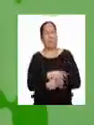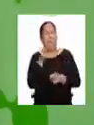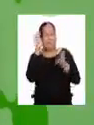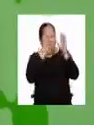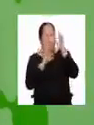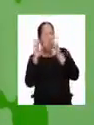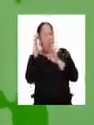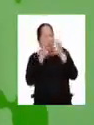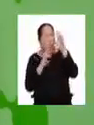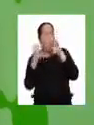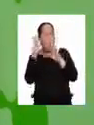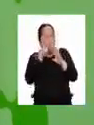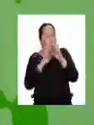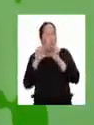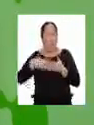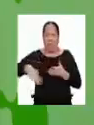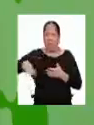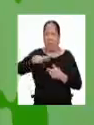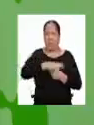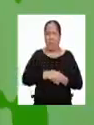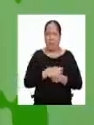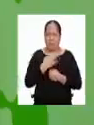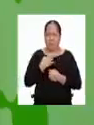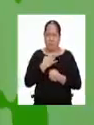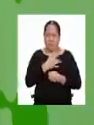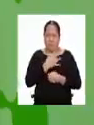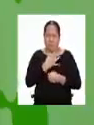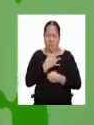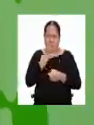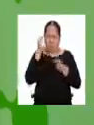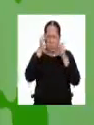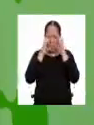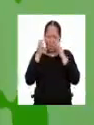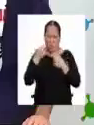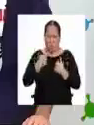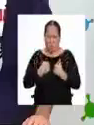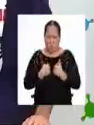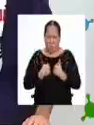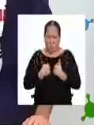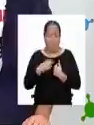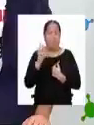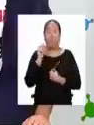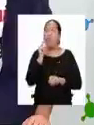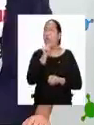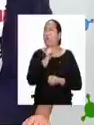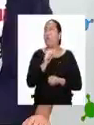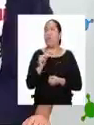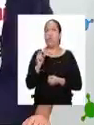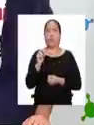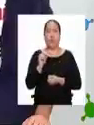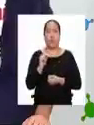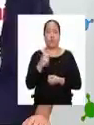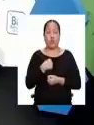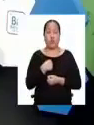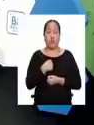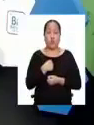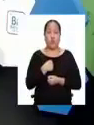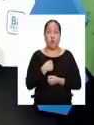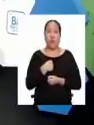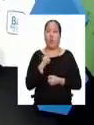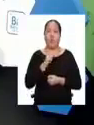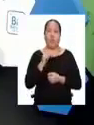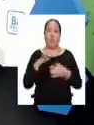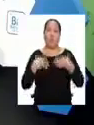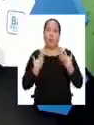todo de ese Descartes! Y hasta me está haciendo dudar de mí mismo. No. Yo soy